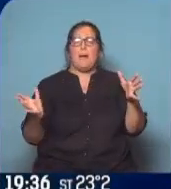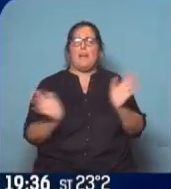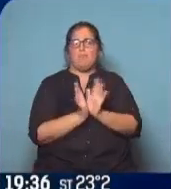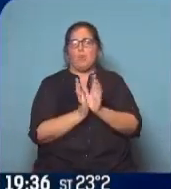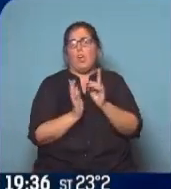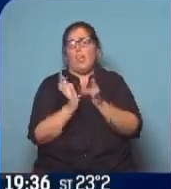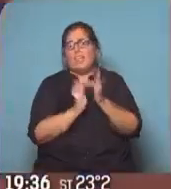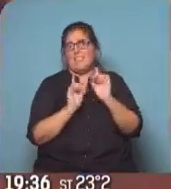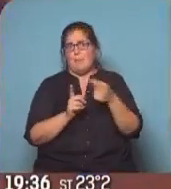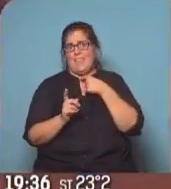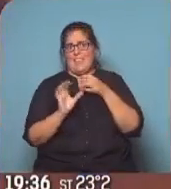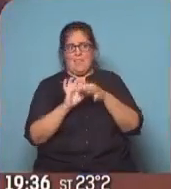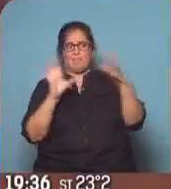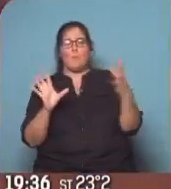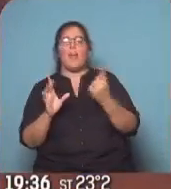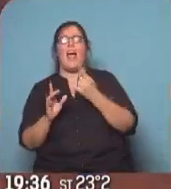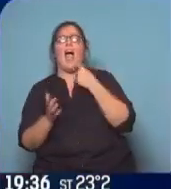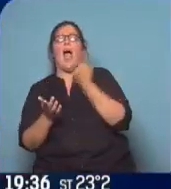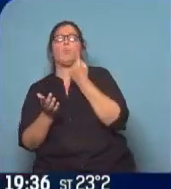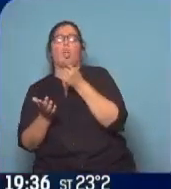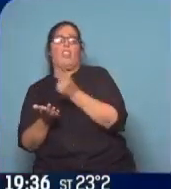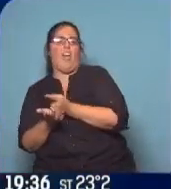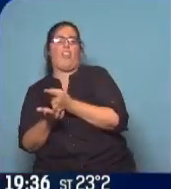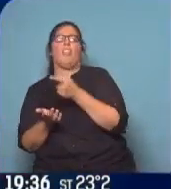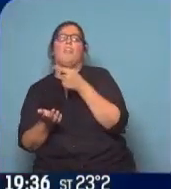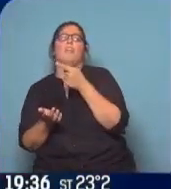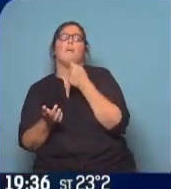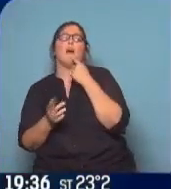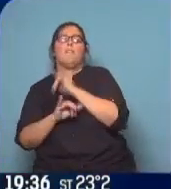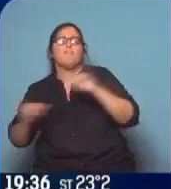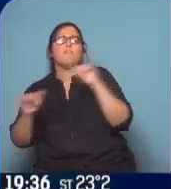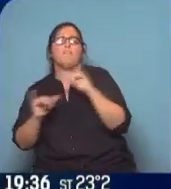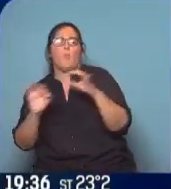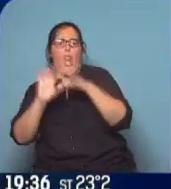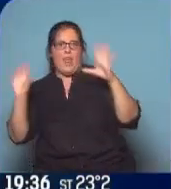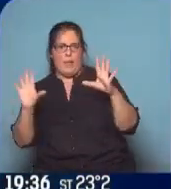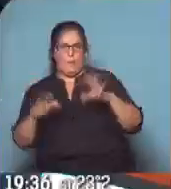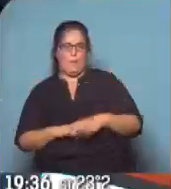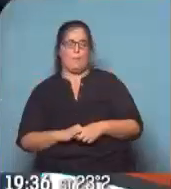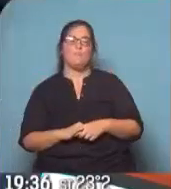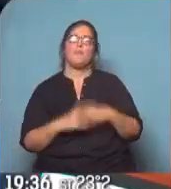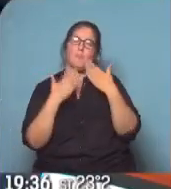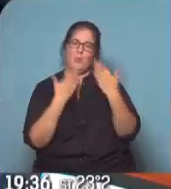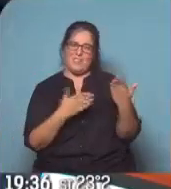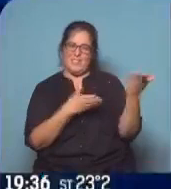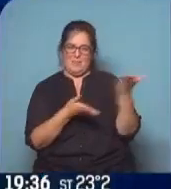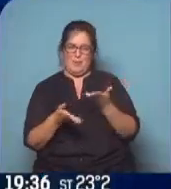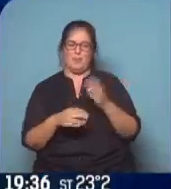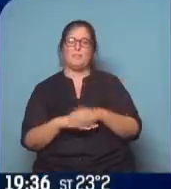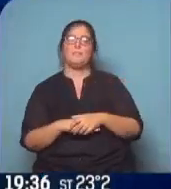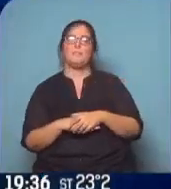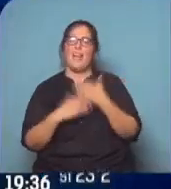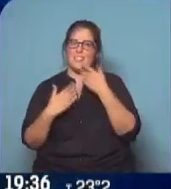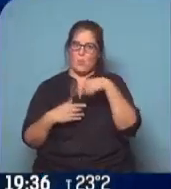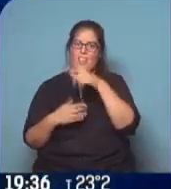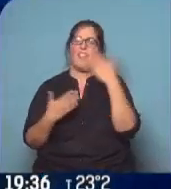iglesias para tener libertad y autoridad para predicar con absoluta libertad monseñor muchísimas gracias por esto minuto 3